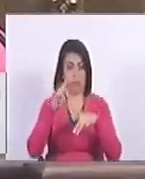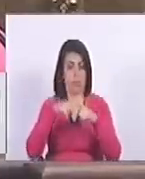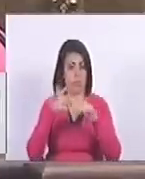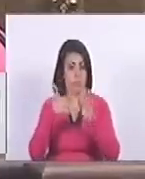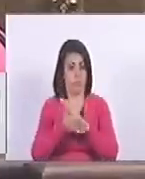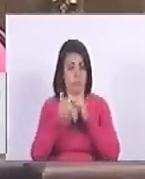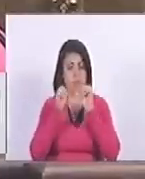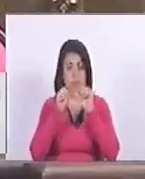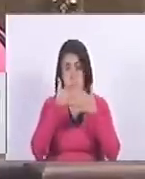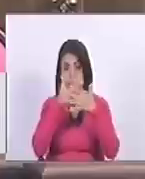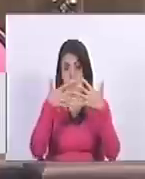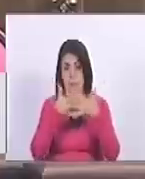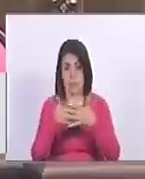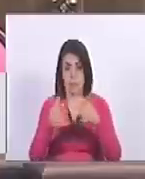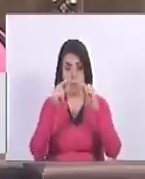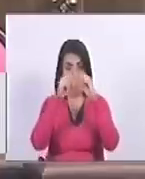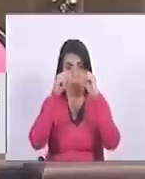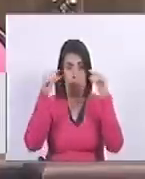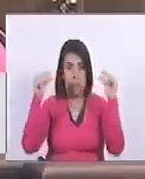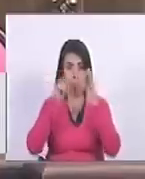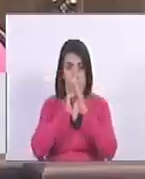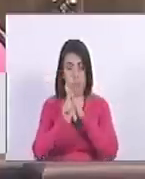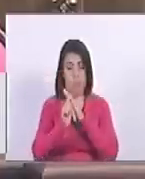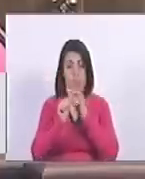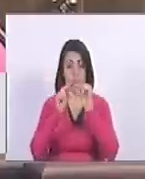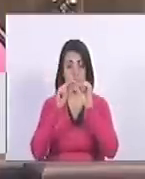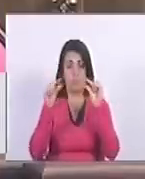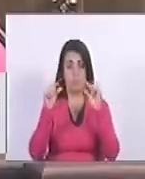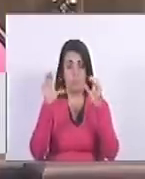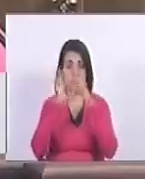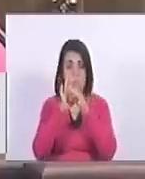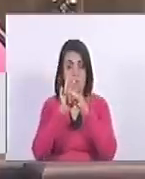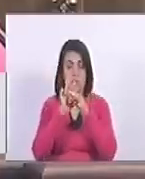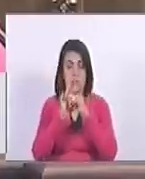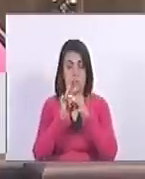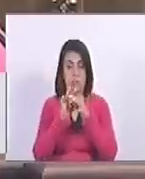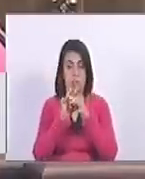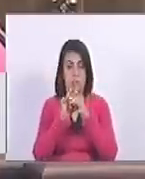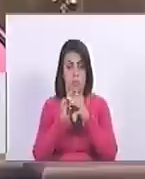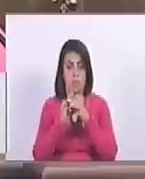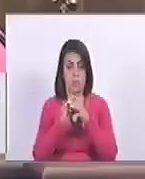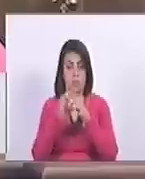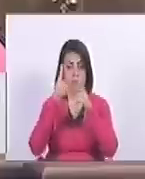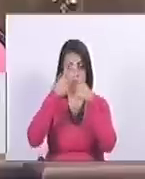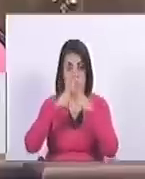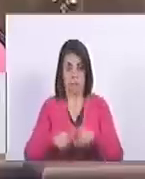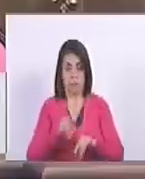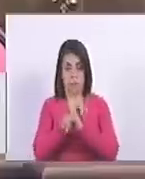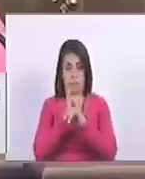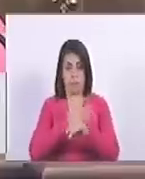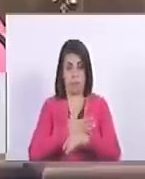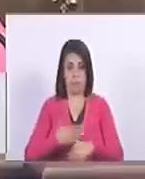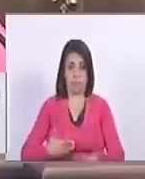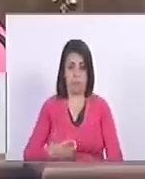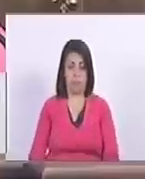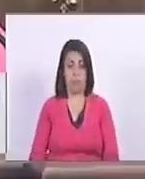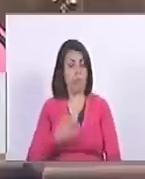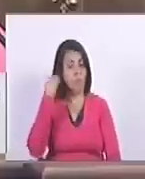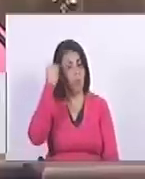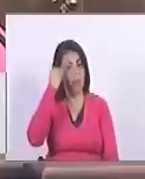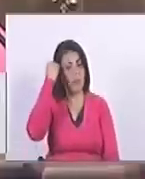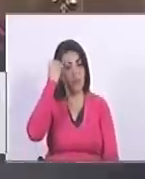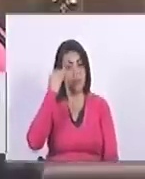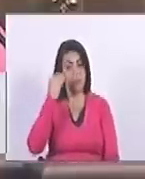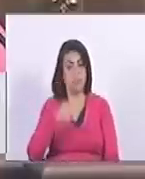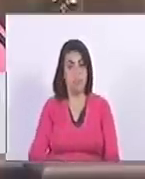cual queda redactado en los siguientes términos. Epígrafe: unidad de cuenta. Esto, señor presidente. En consideración